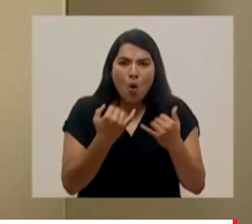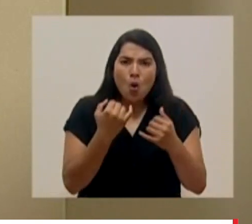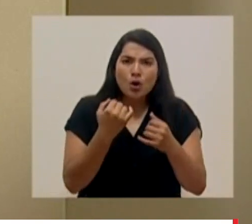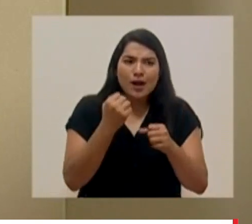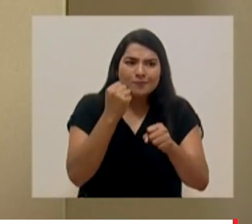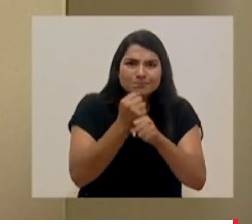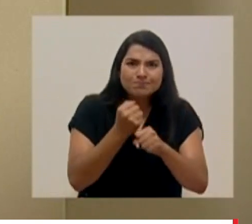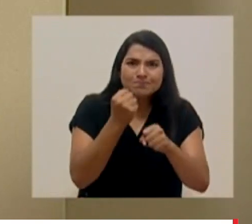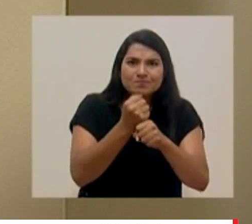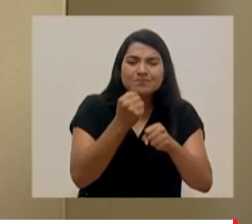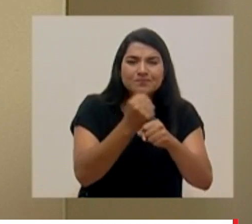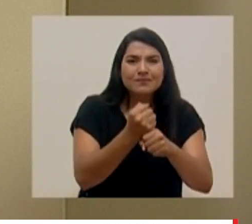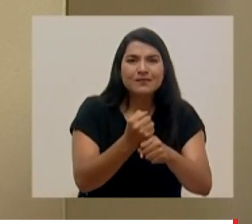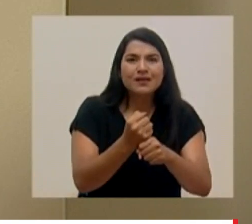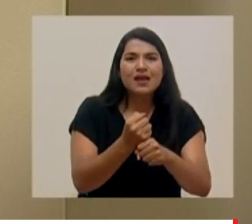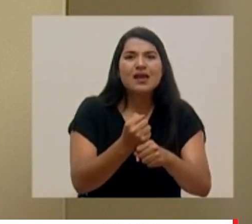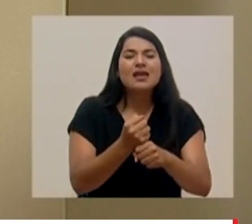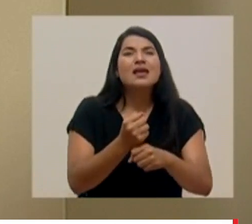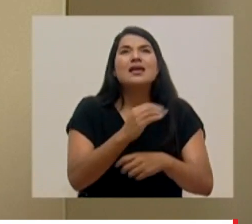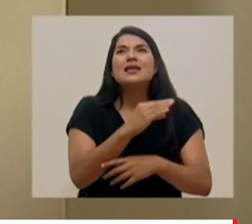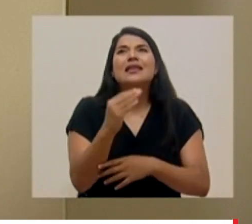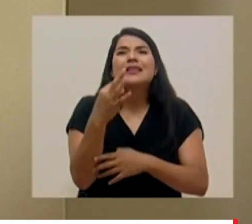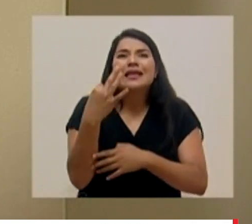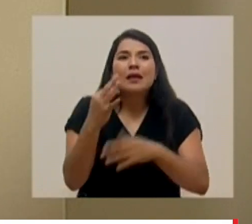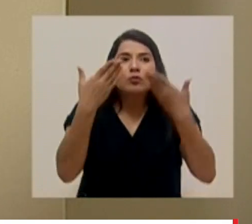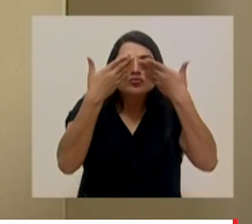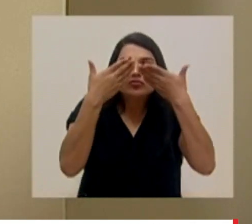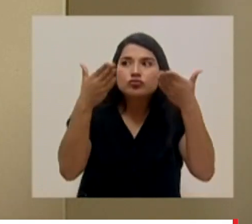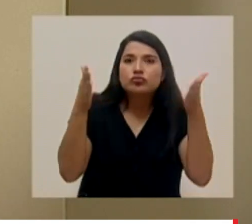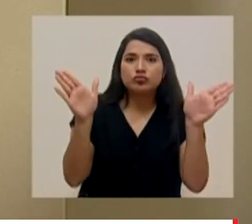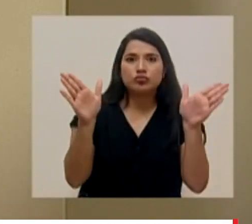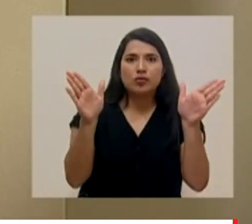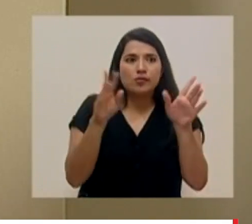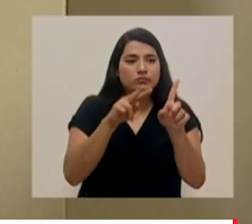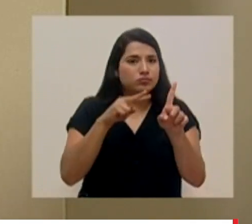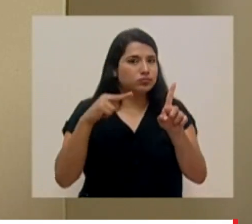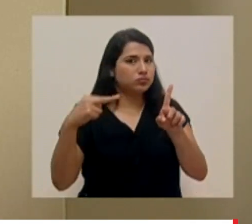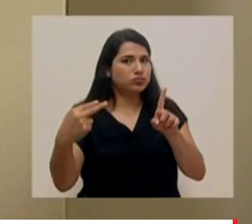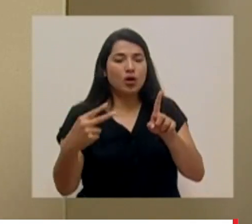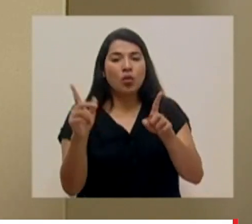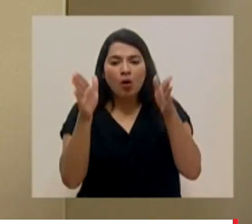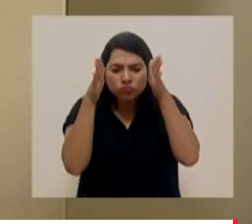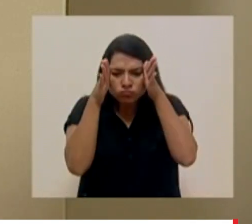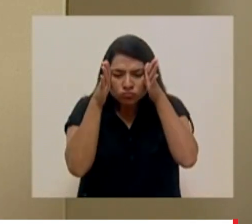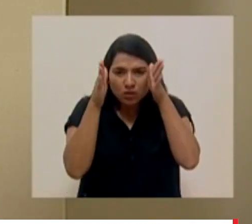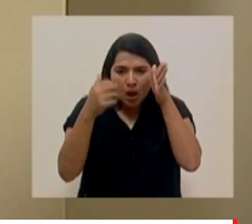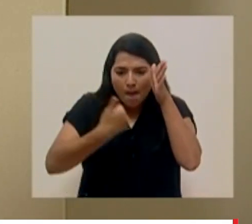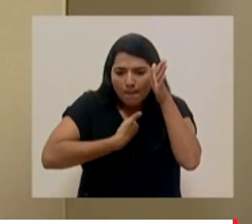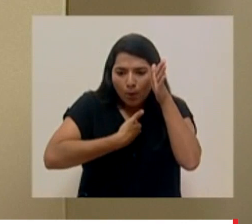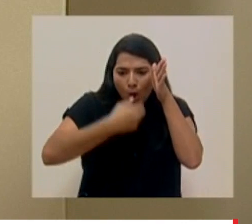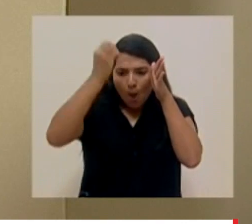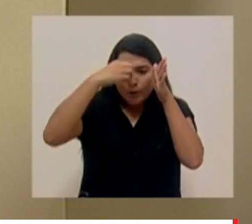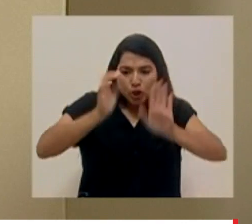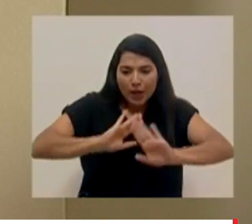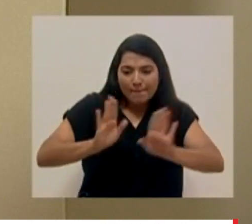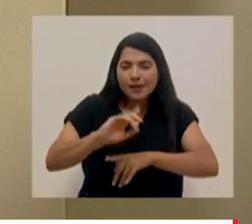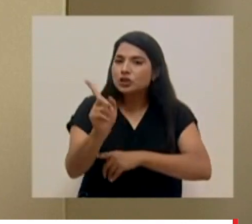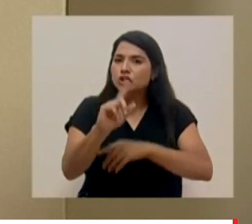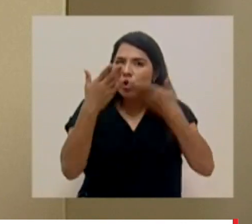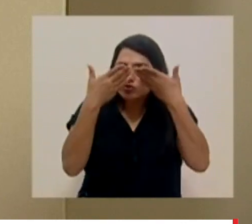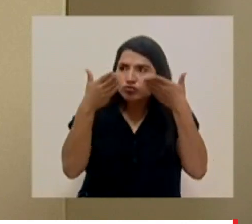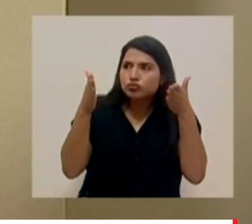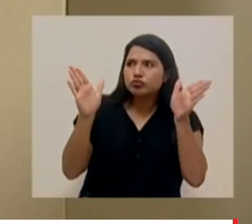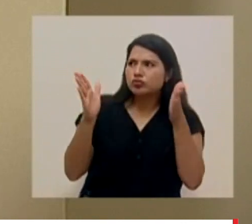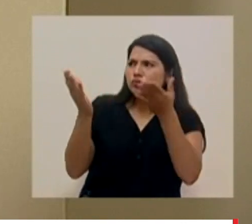no atraparnos en un pensamiento único. Tenemos que recibir información de la mejor que haya y no todo